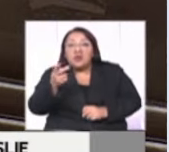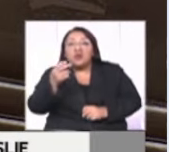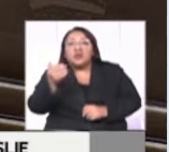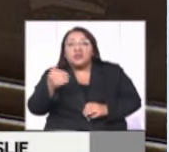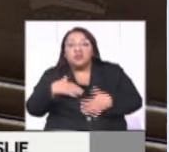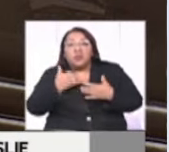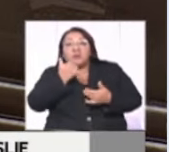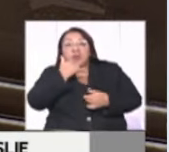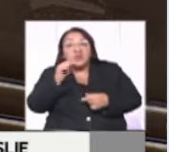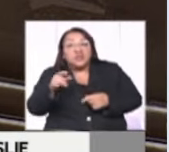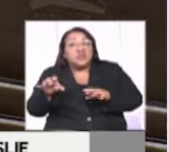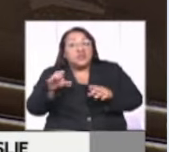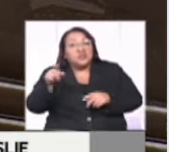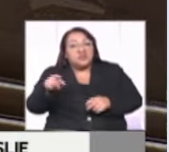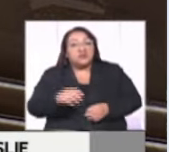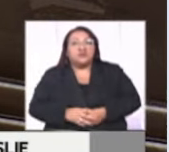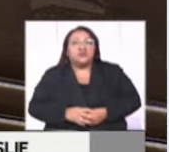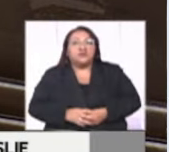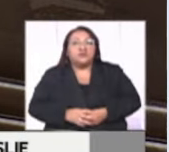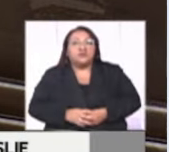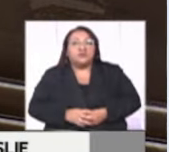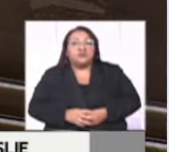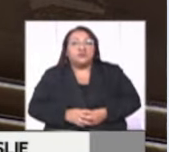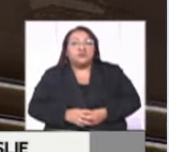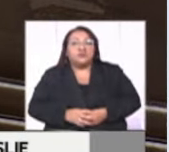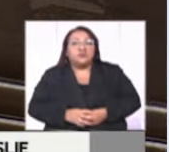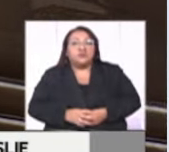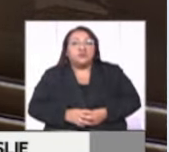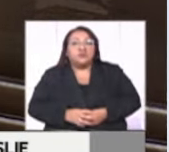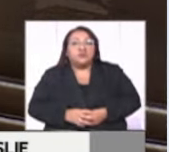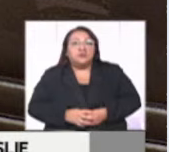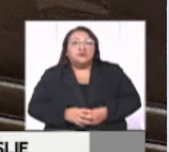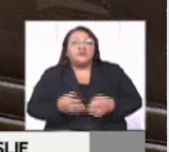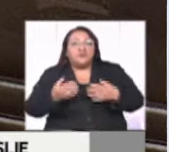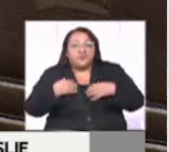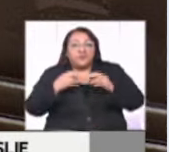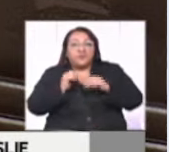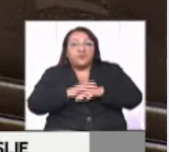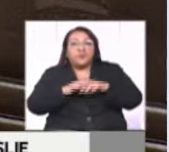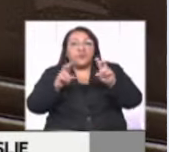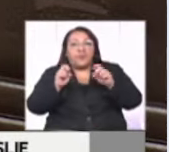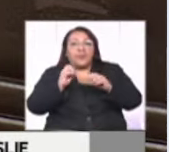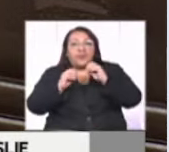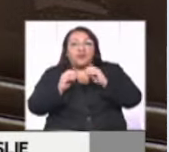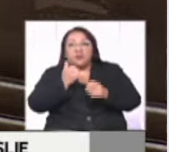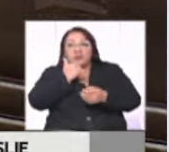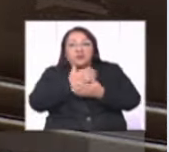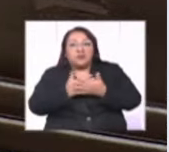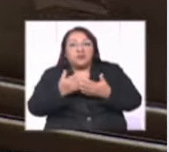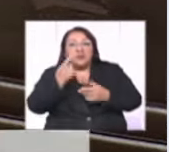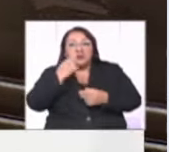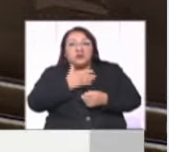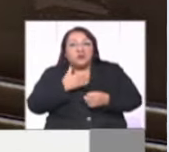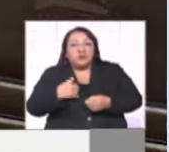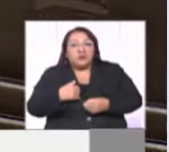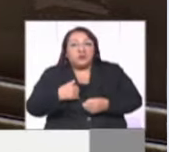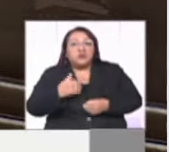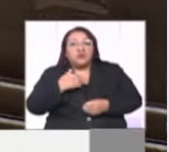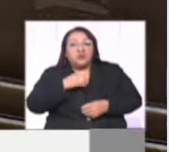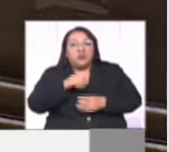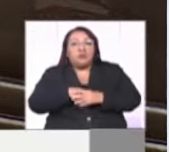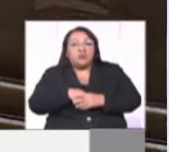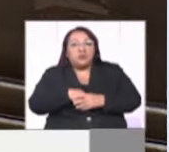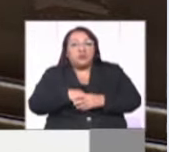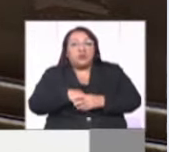te puede pasar si haces eso. Entonces tienes que tratar ese tema para que eso no ocurra. Por eso, señor presidente, yo voy a